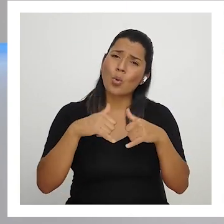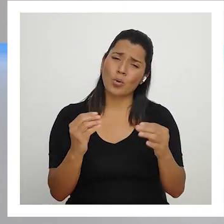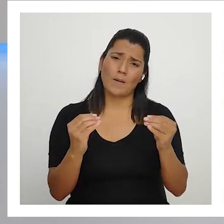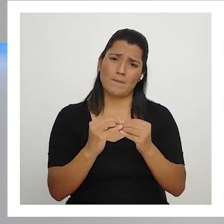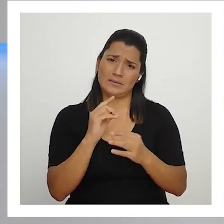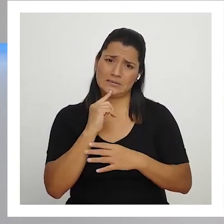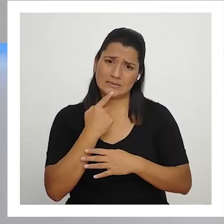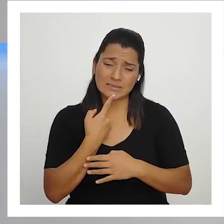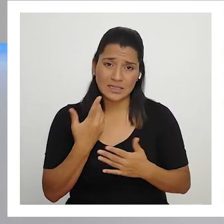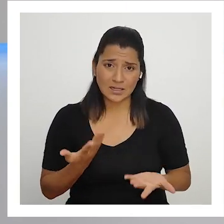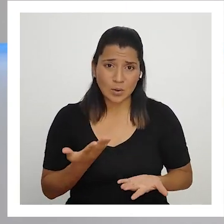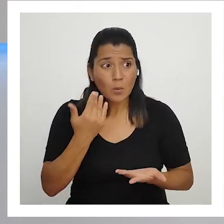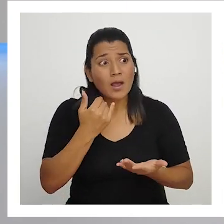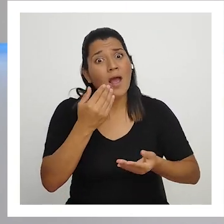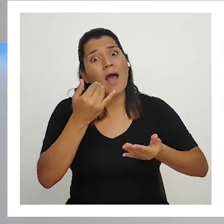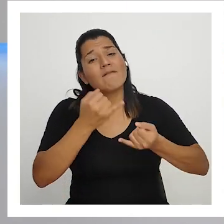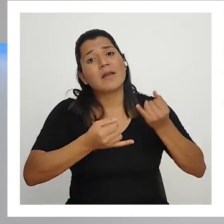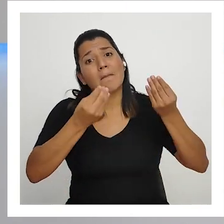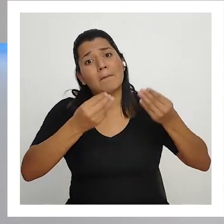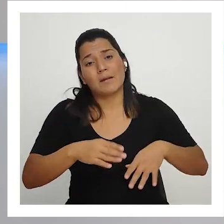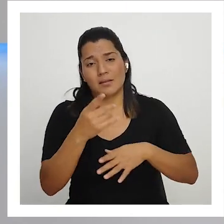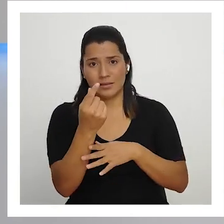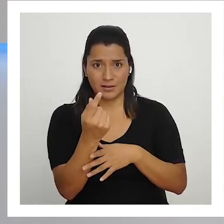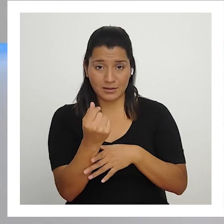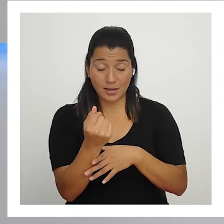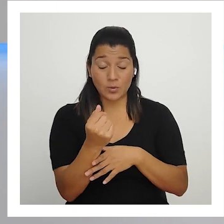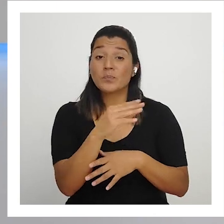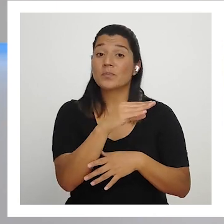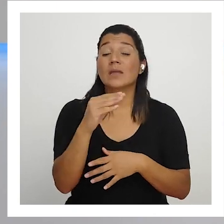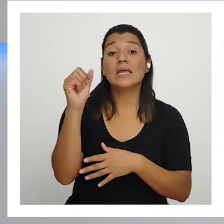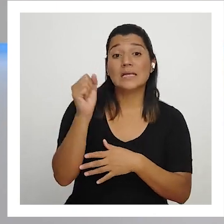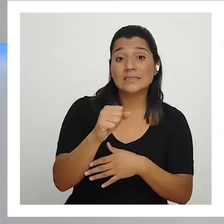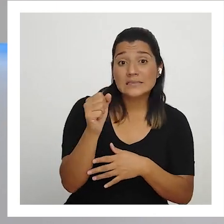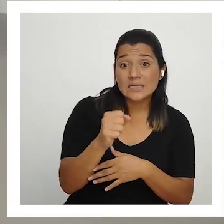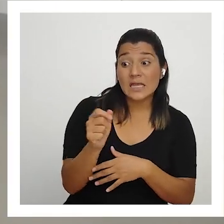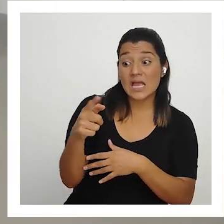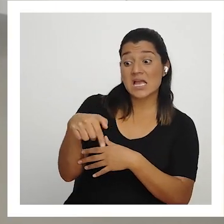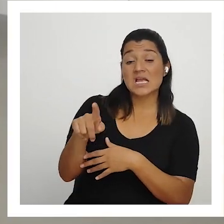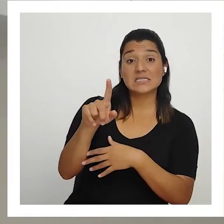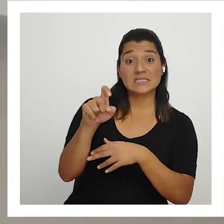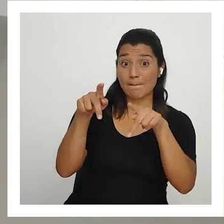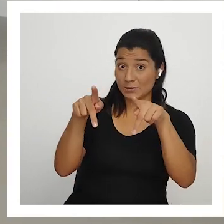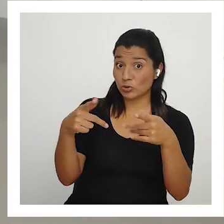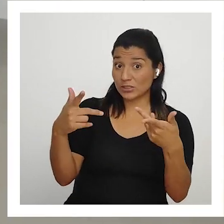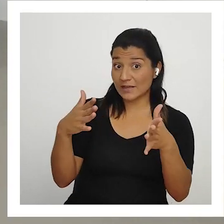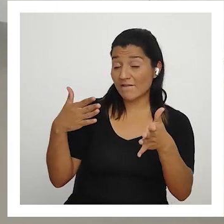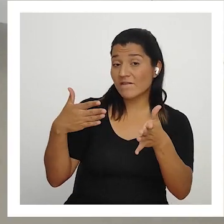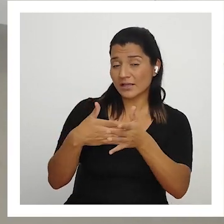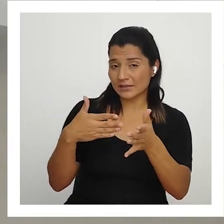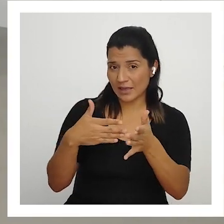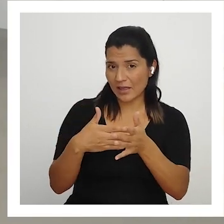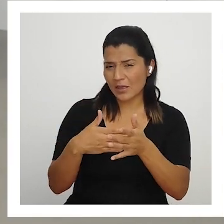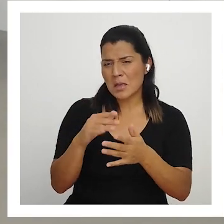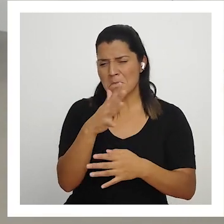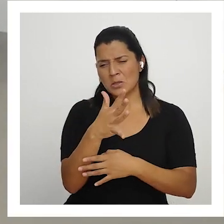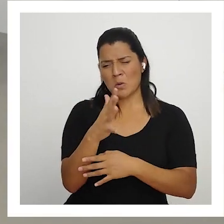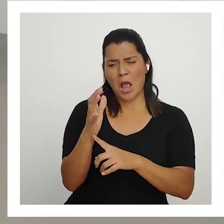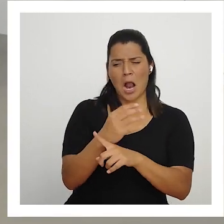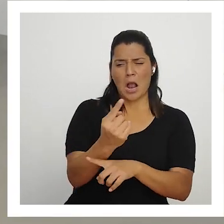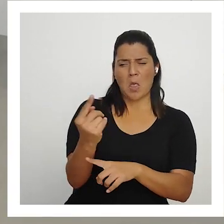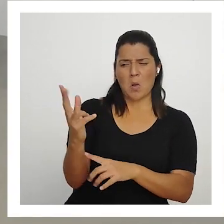asunto. Y sí, vamos a ver, si por ejemplo sumamos estos 100 ofendidos a un promedio eventualmente de esos $3.000, el monto